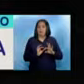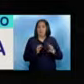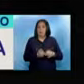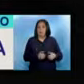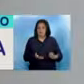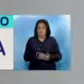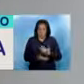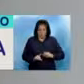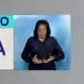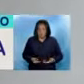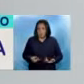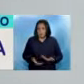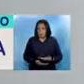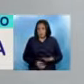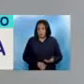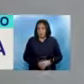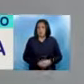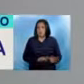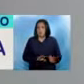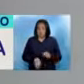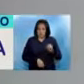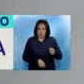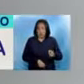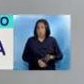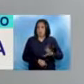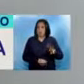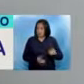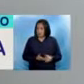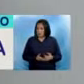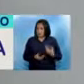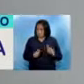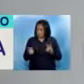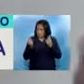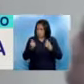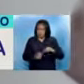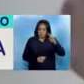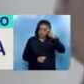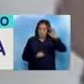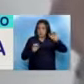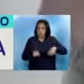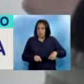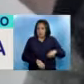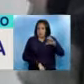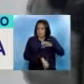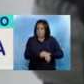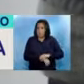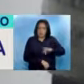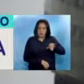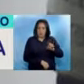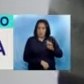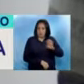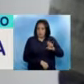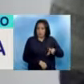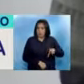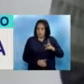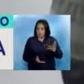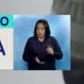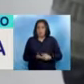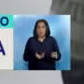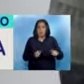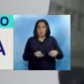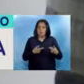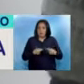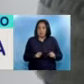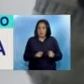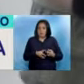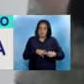vida que traerá. Es tras el atraco que la rápida reacción de la policía logró que Joseph Zavala sea detenido mientras intentaba darse